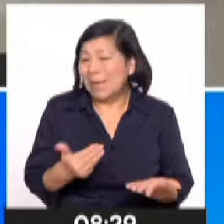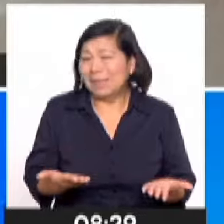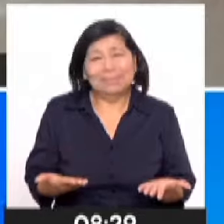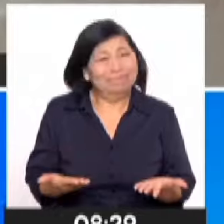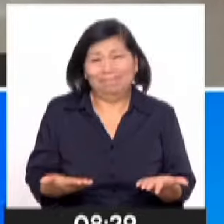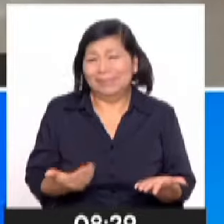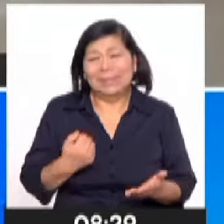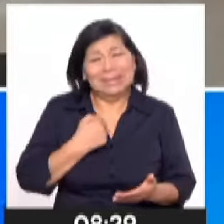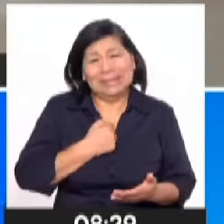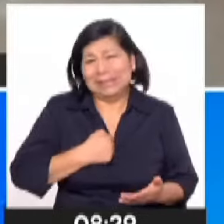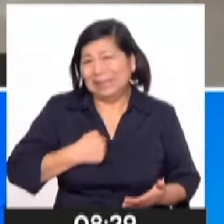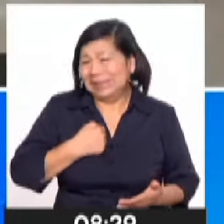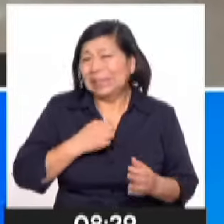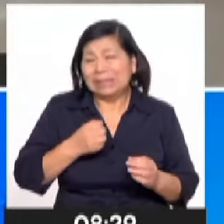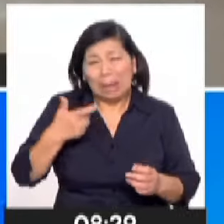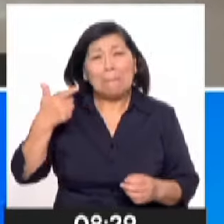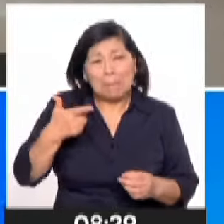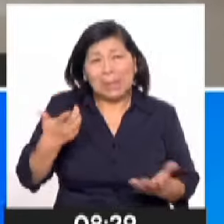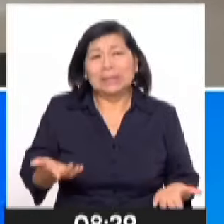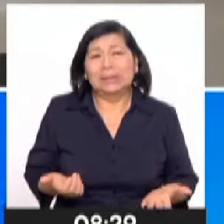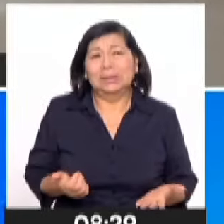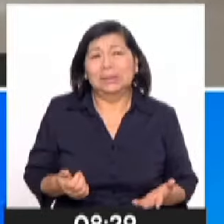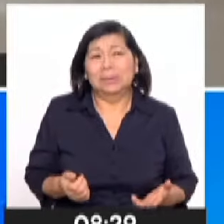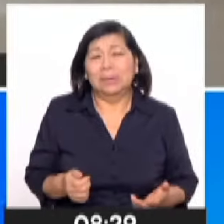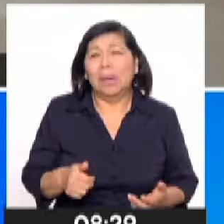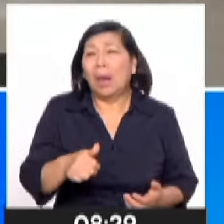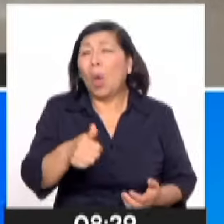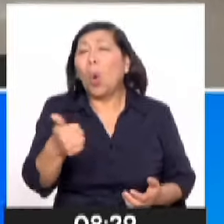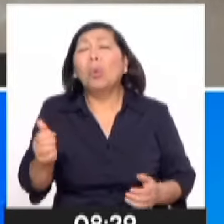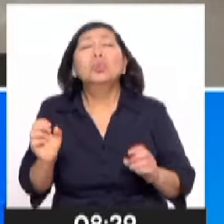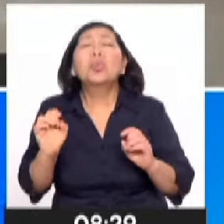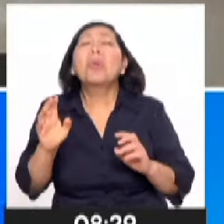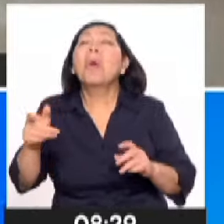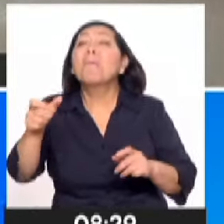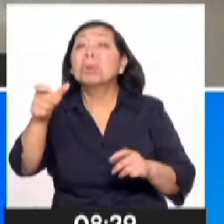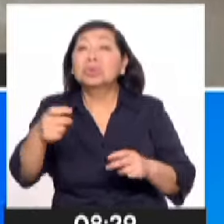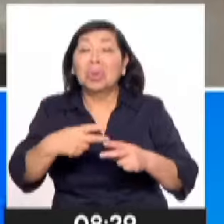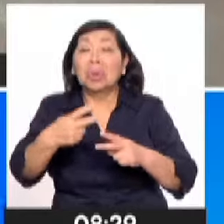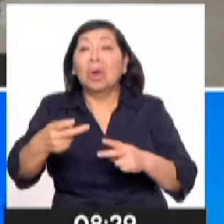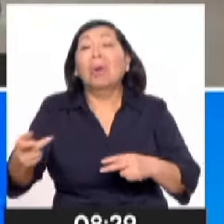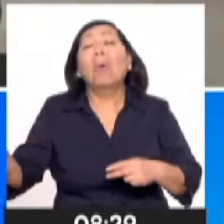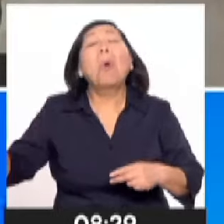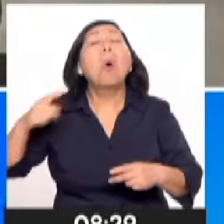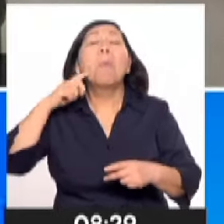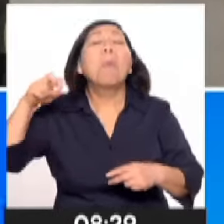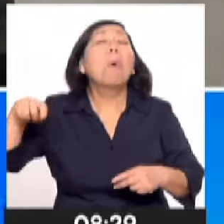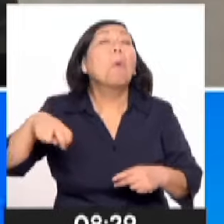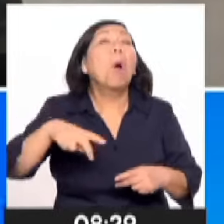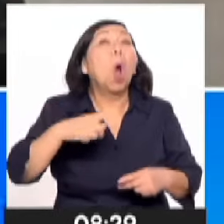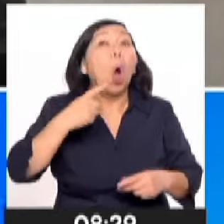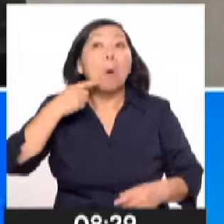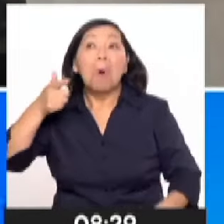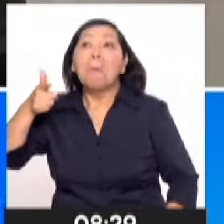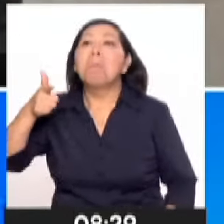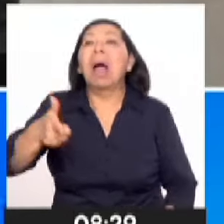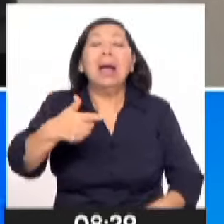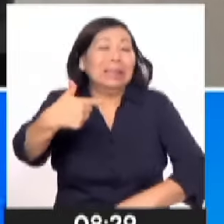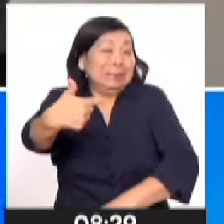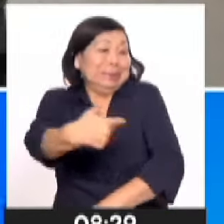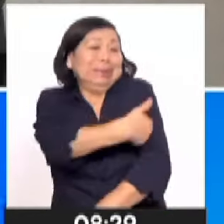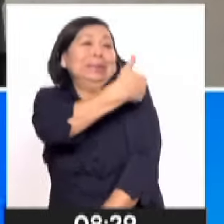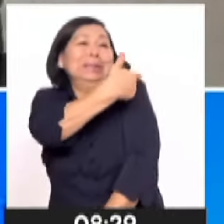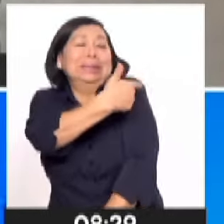donde lamentablemente sí hubo disparos. Y hay un vecino que está ahorita en atención médica porque el disparo habría caído sobre su brazo,